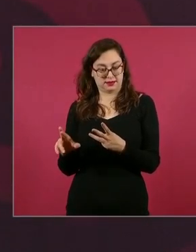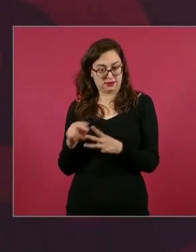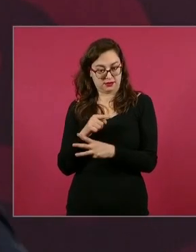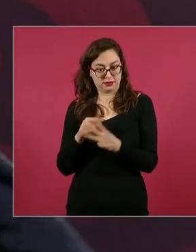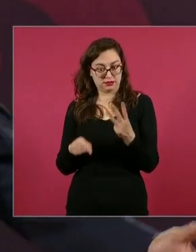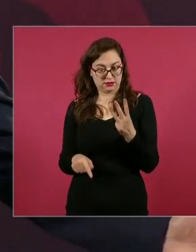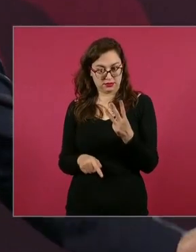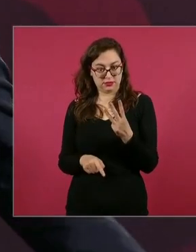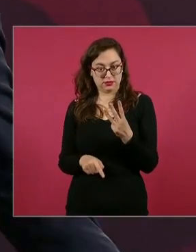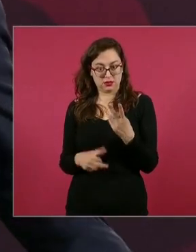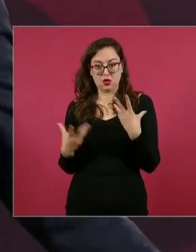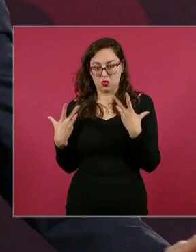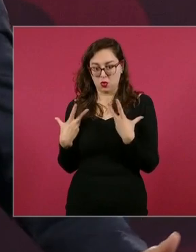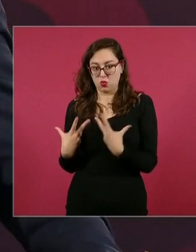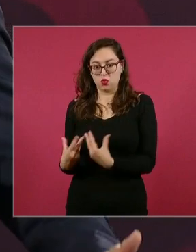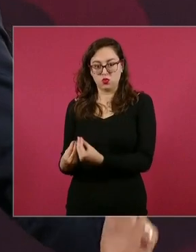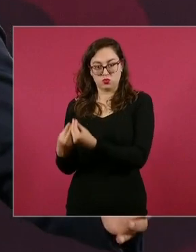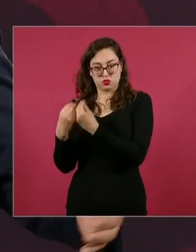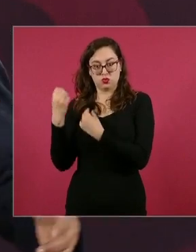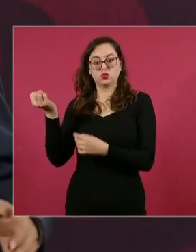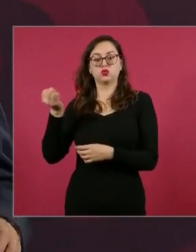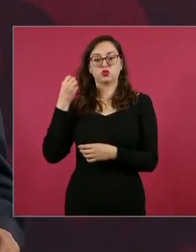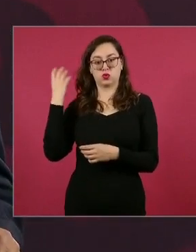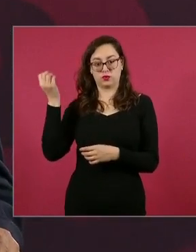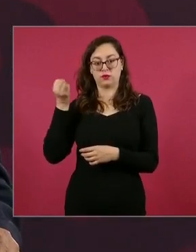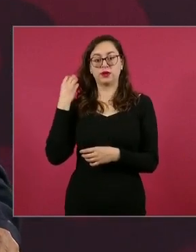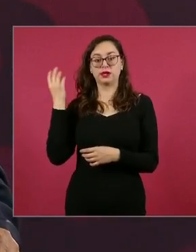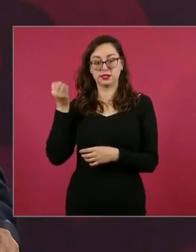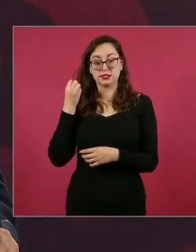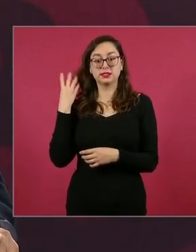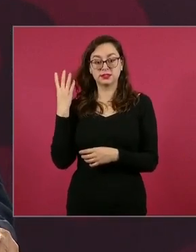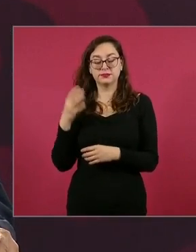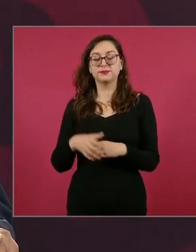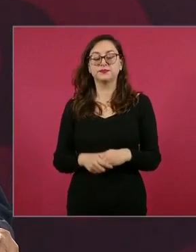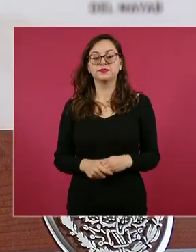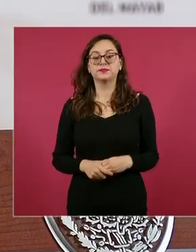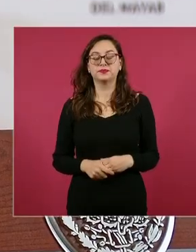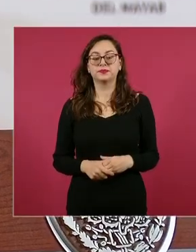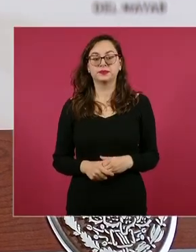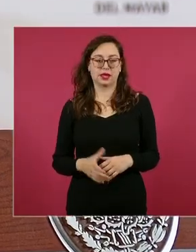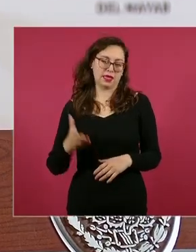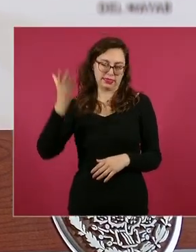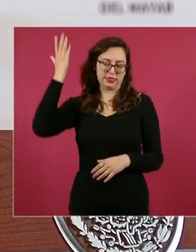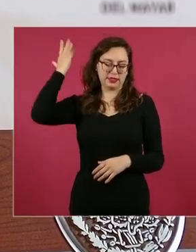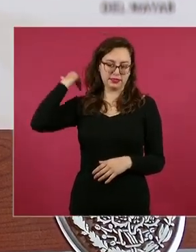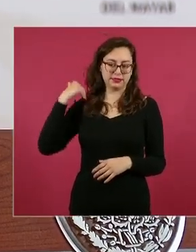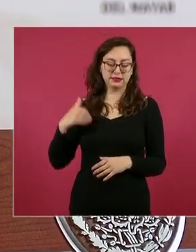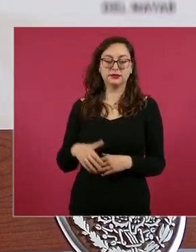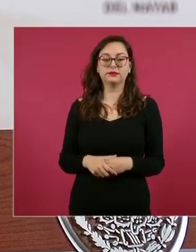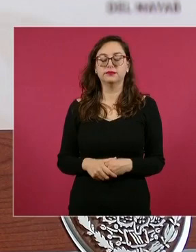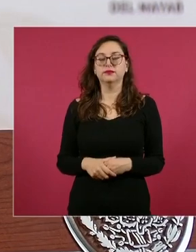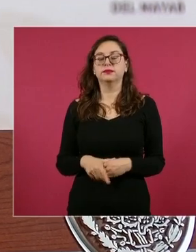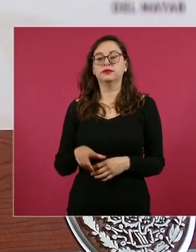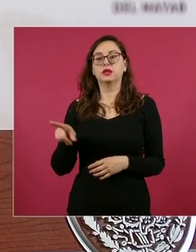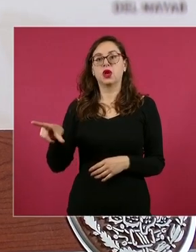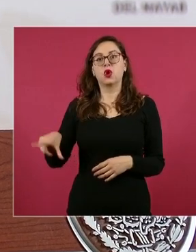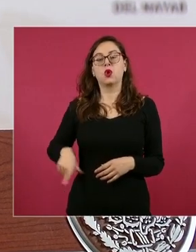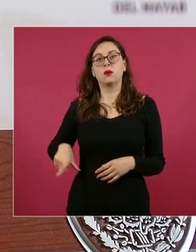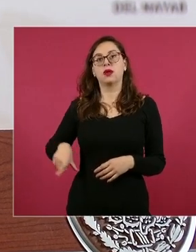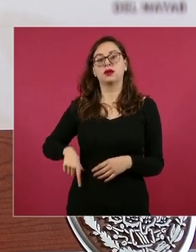Meyer vamos a una conferencia también en es Entonces era gobernador el finado